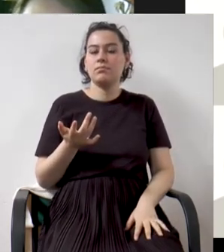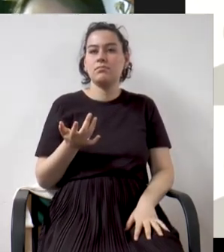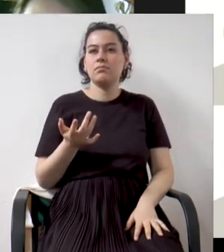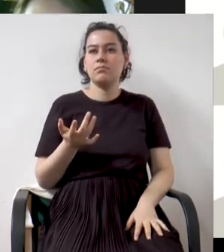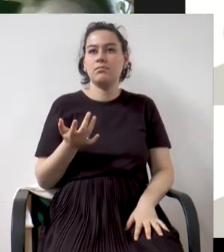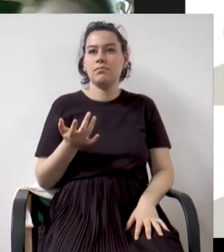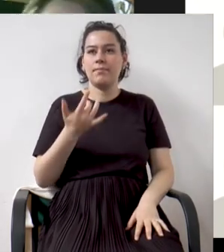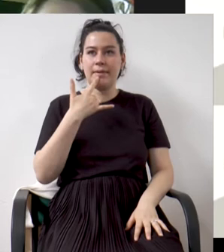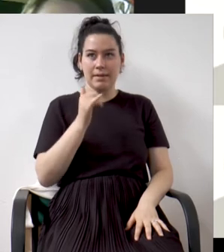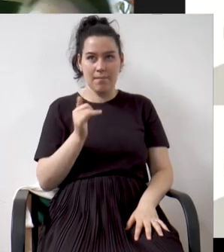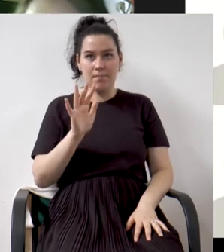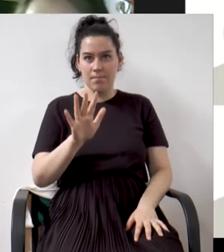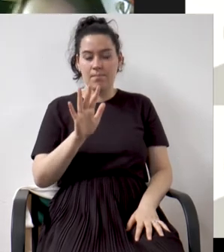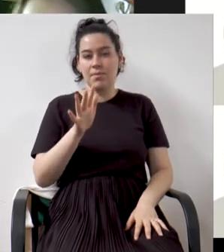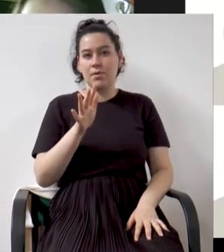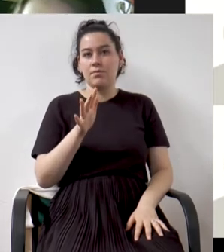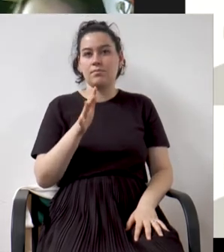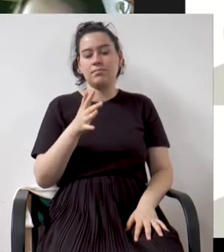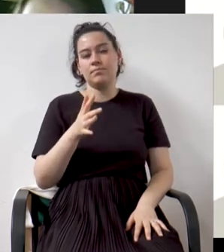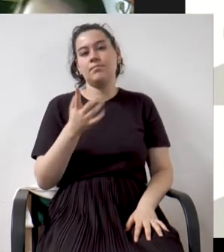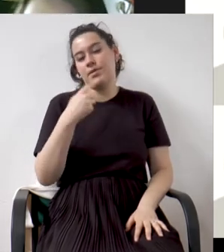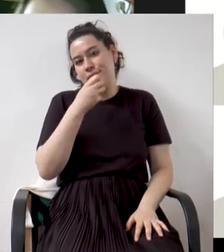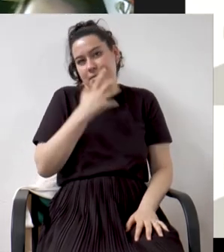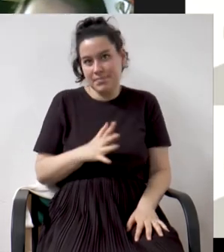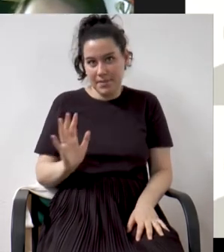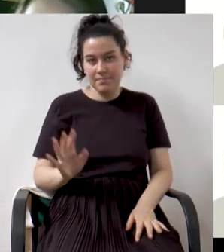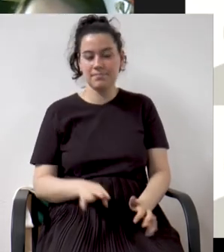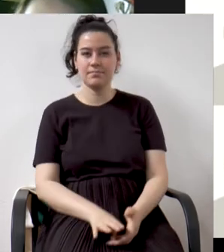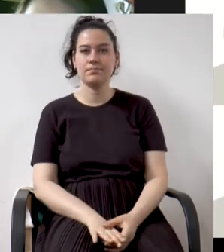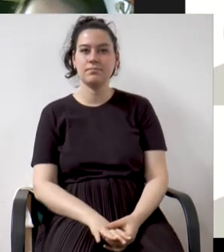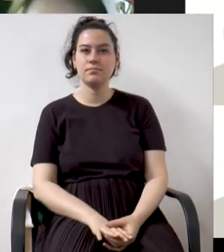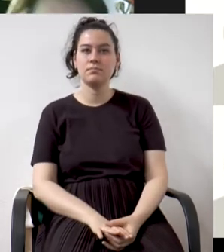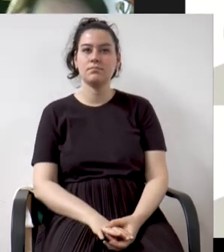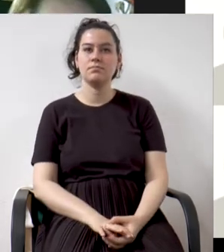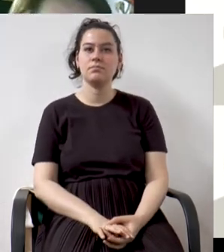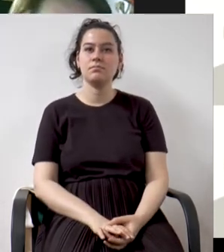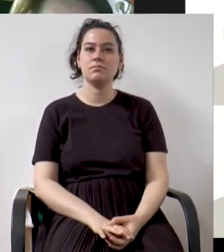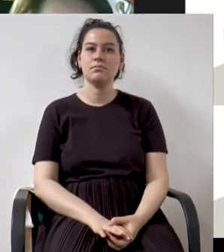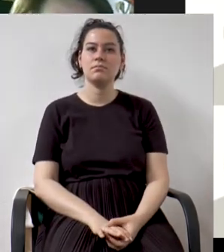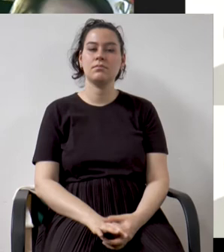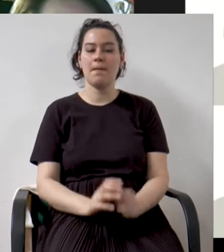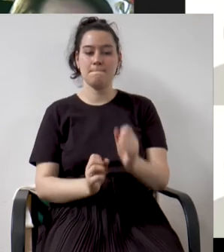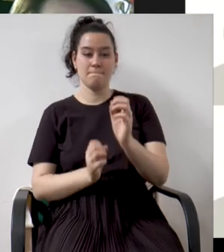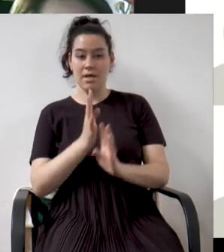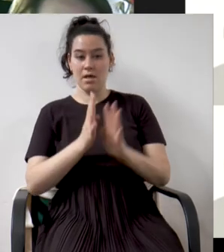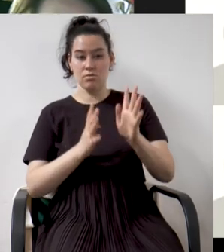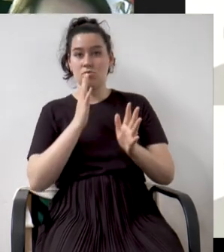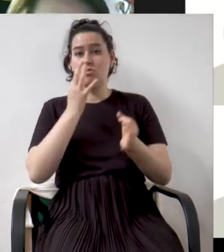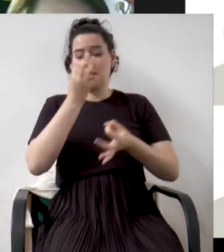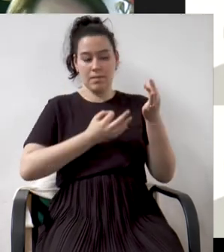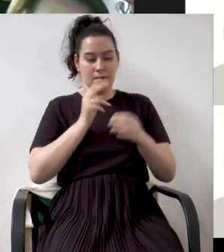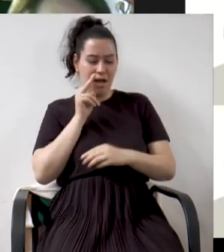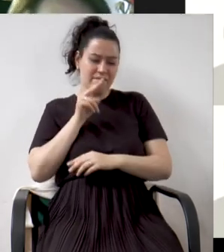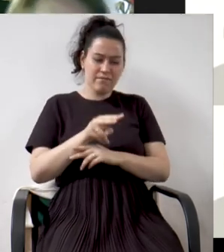y voy a dar ejemplos burdos, pero bueno, el pasto que da un químico para química es diferente